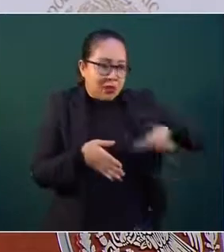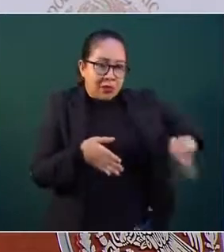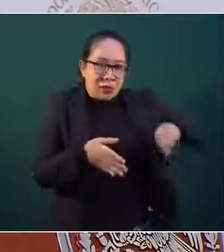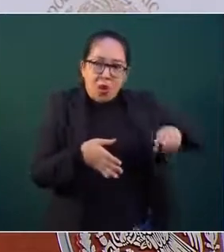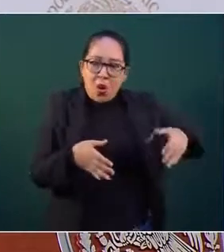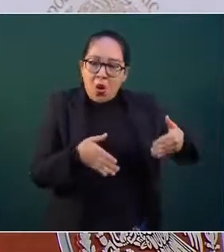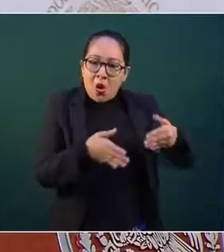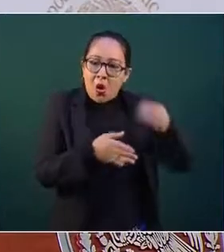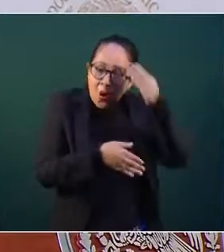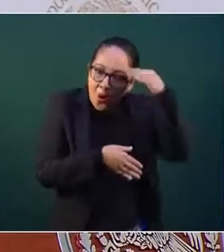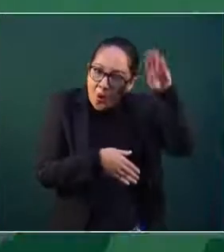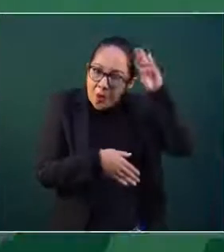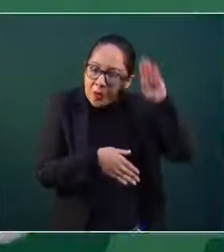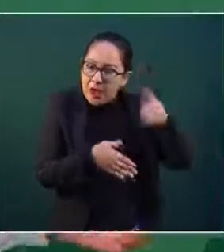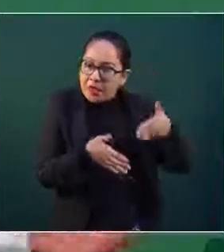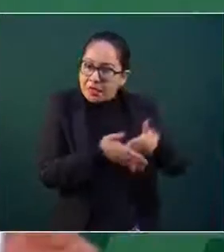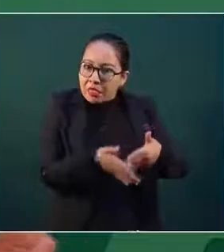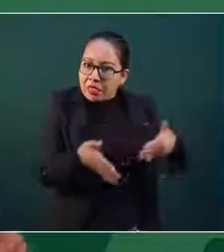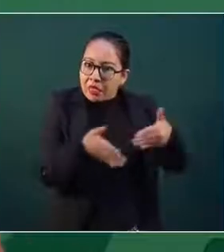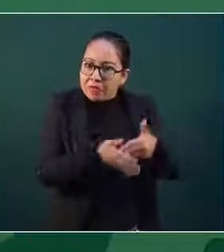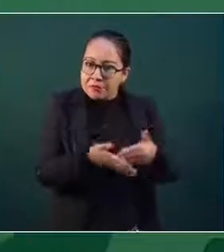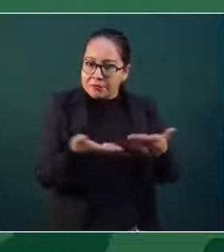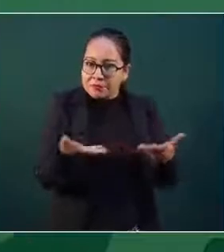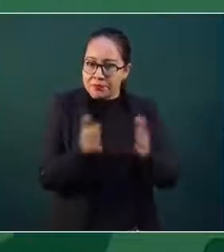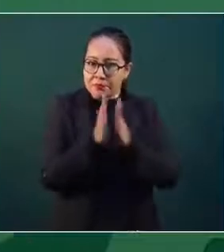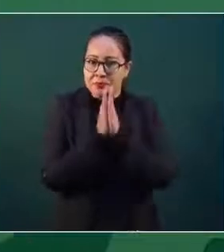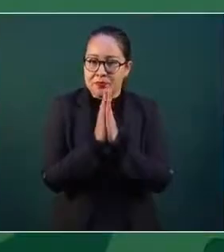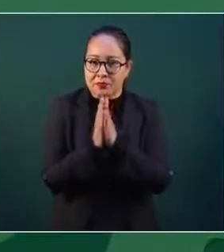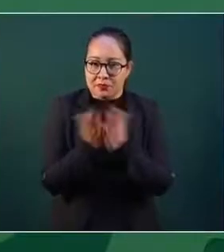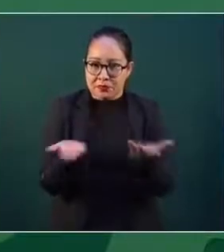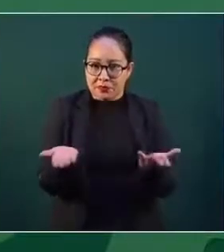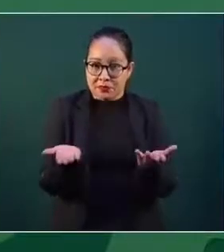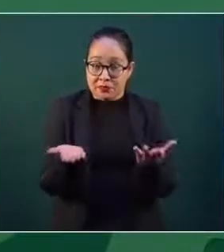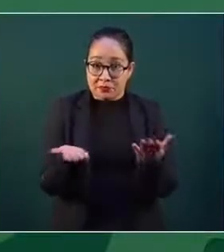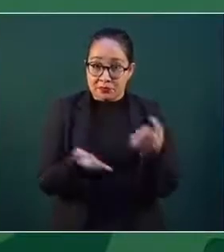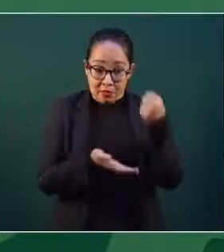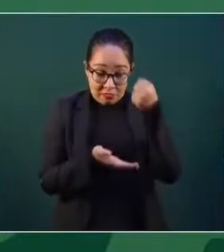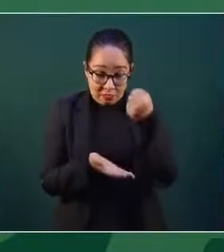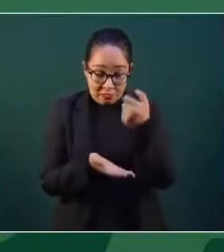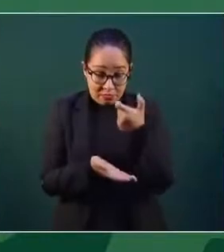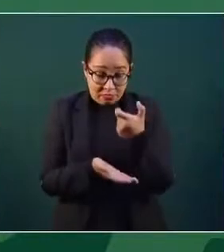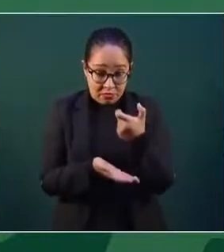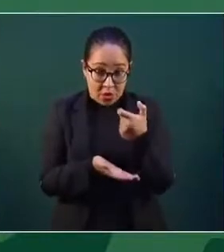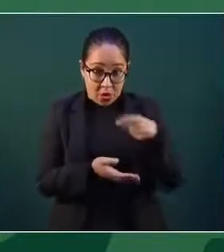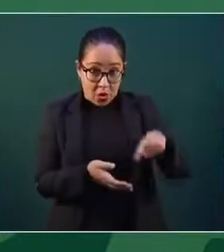Si ni siquiera es dinero del gobierno.